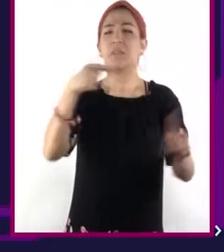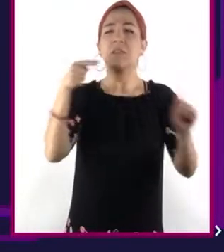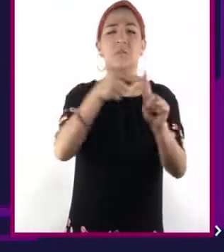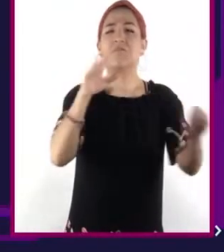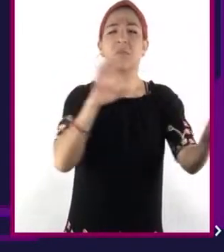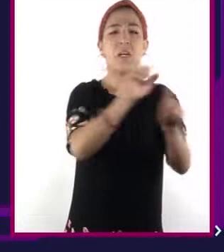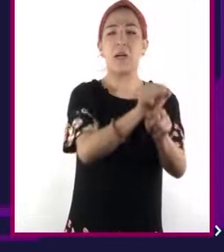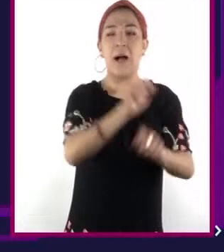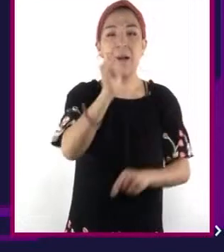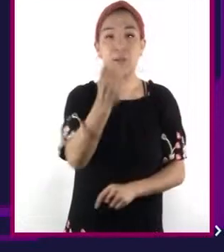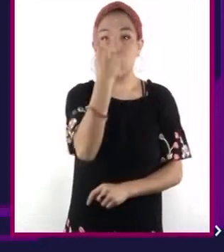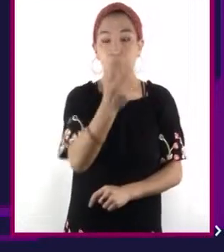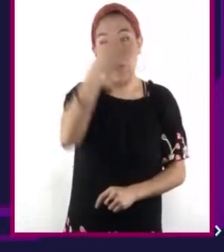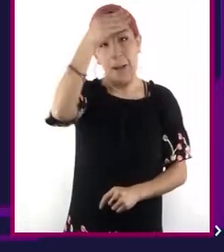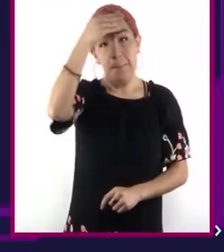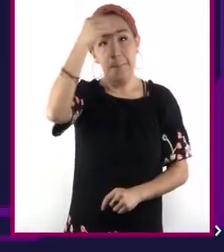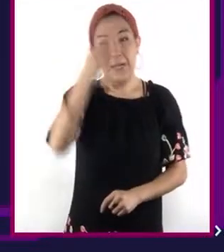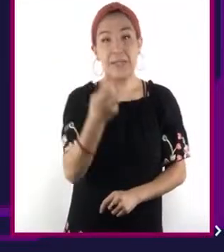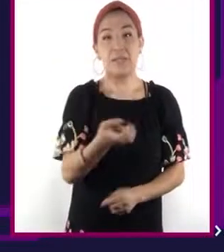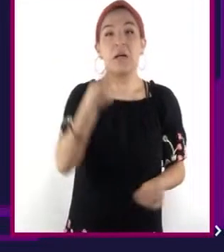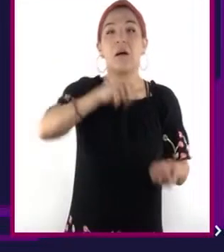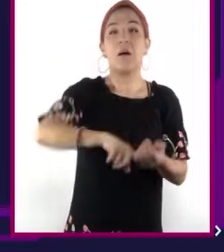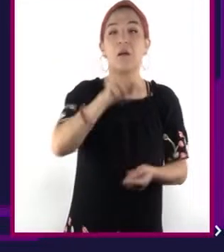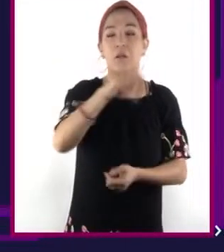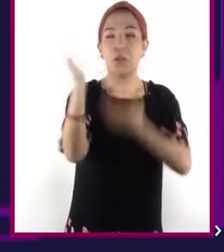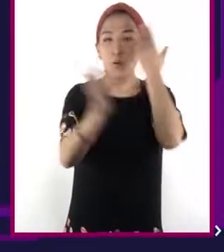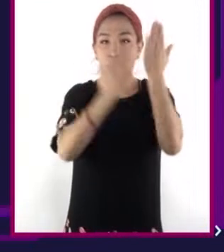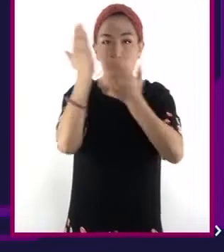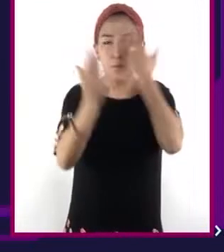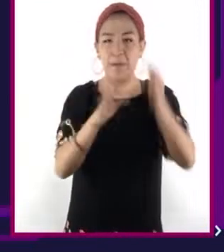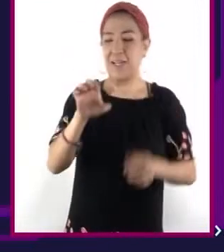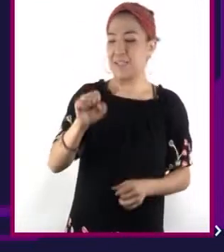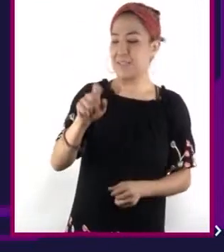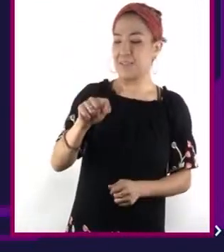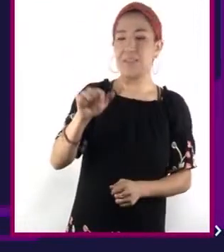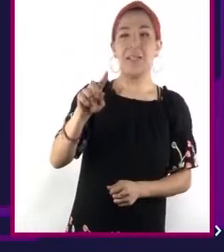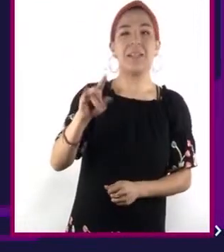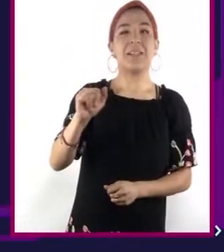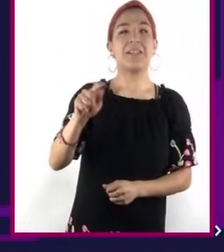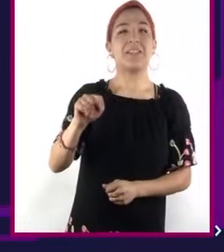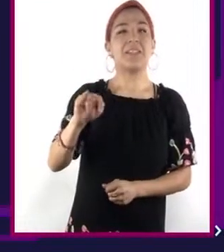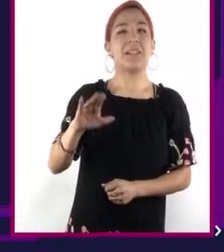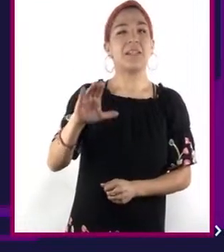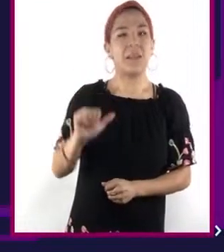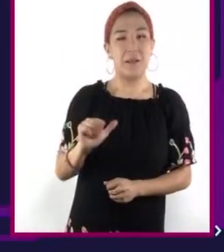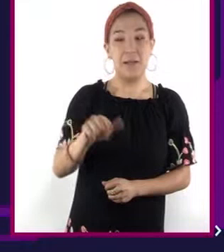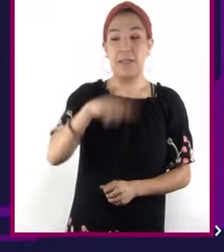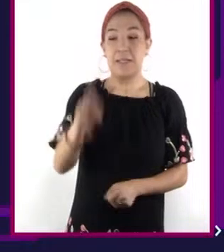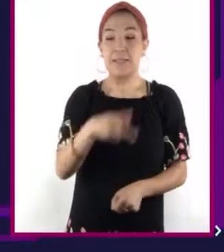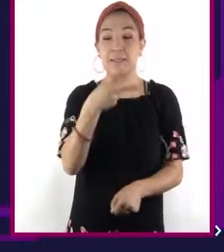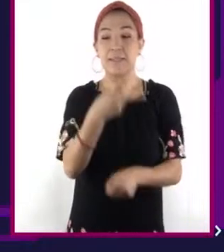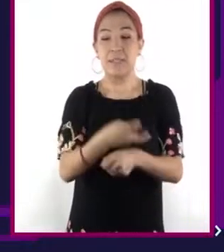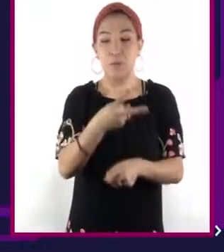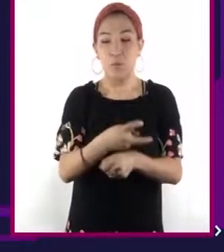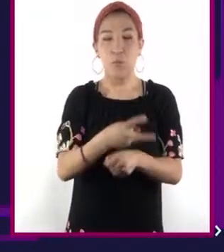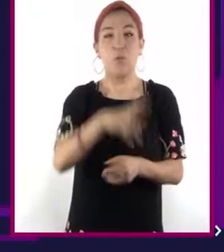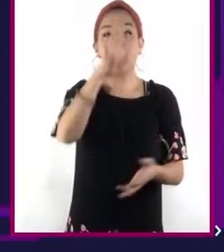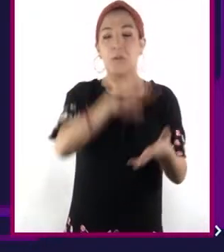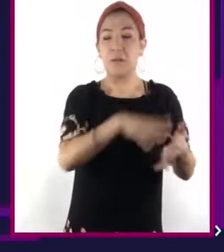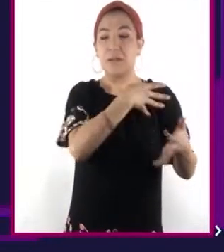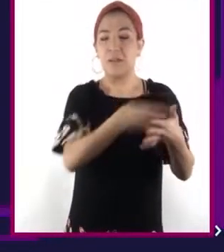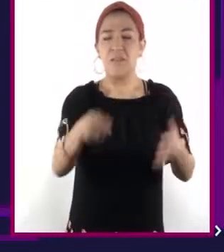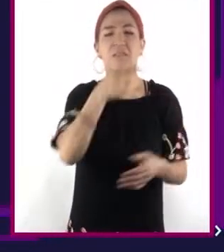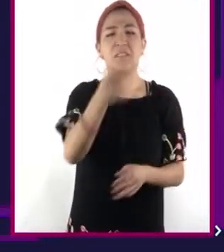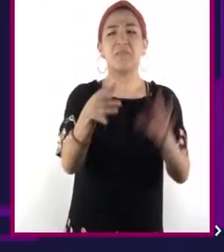alcanzar dos aprendizajes dentro del estudio de la estadística. En la segunda columna se indica